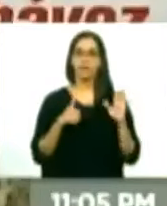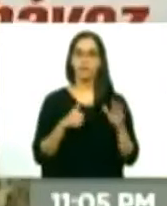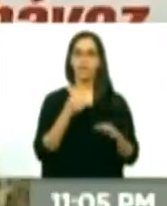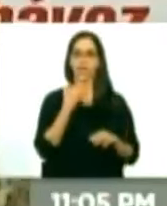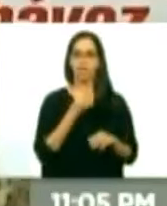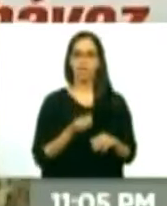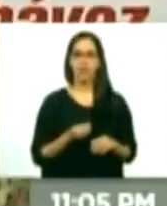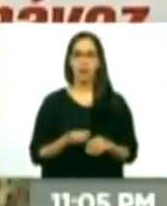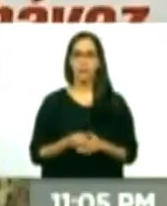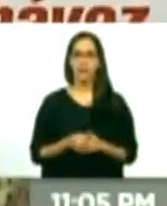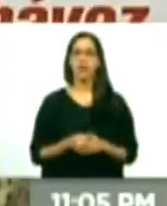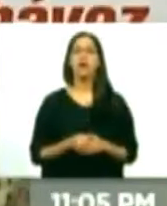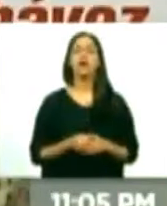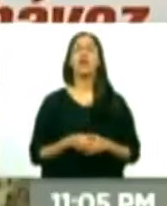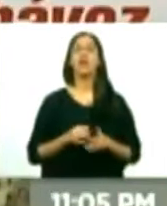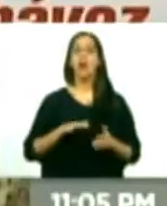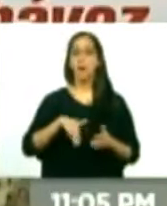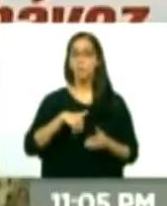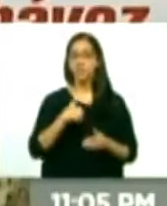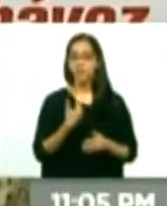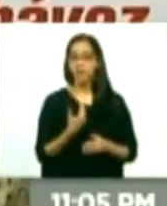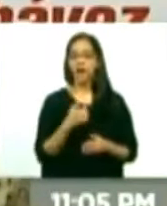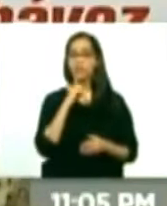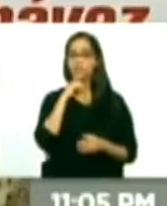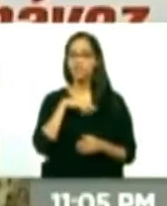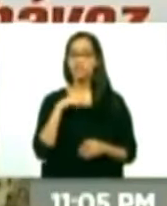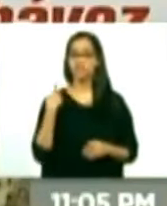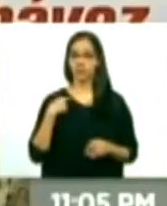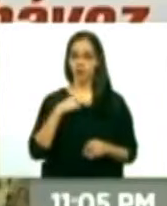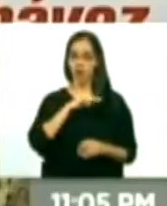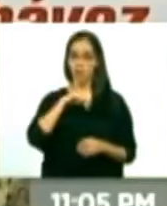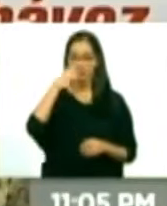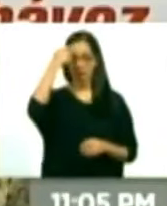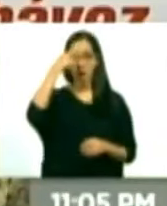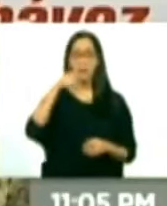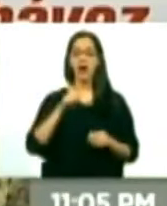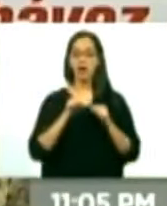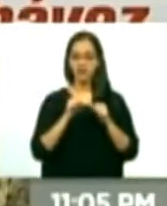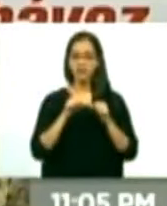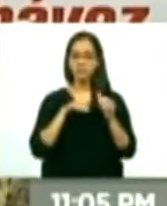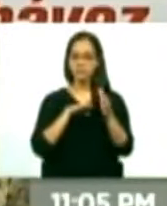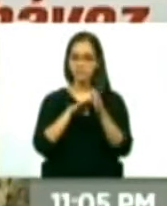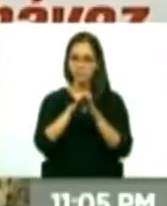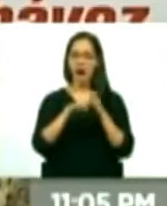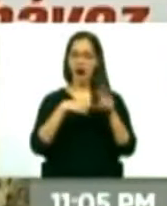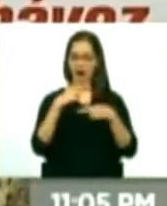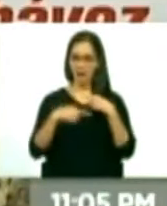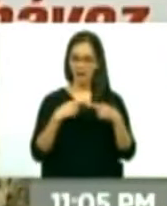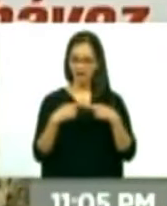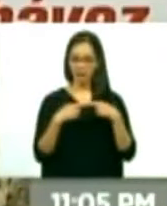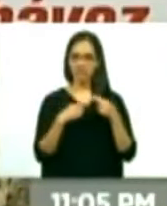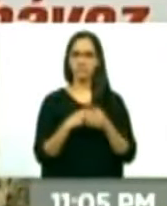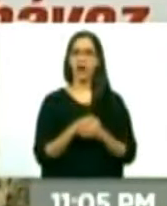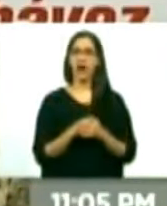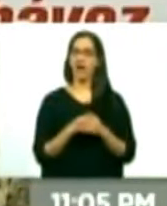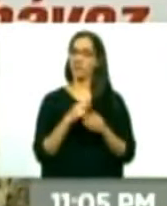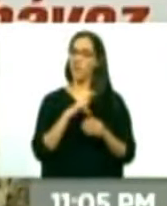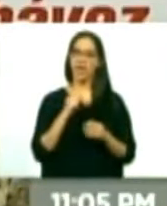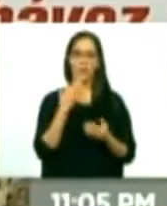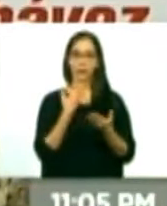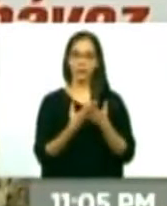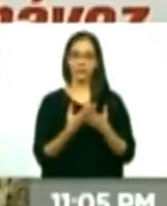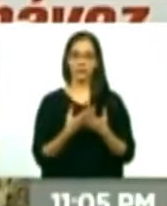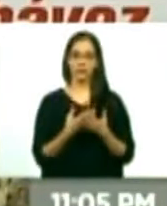6 de diciembre, la oportunidad histórica que tiene nuestro pueblo de seguir avanzando en revolución, no la vamos a dejar